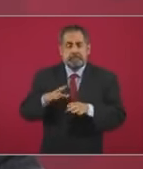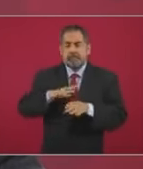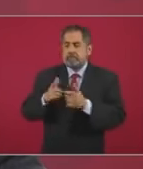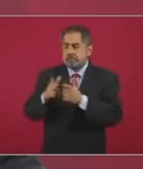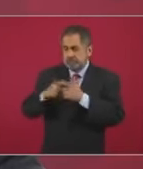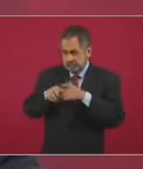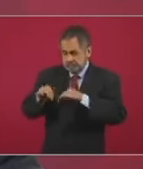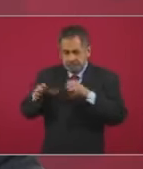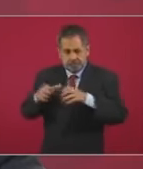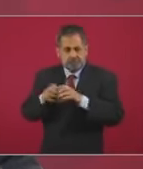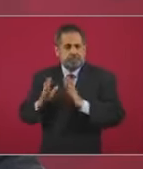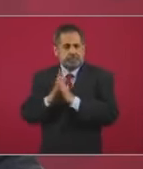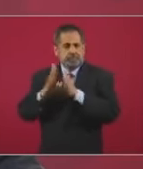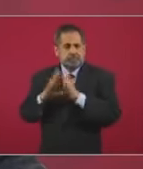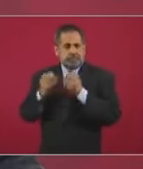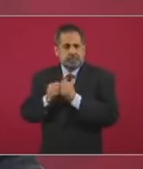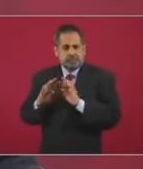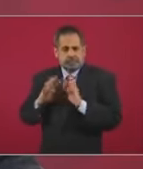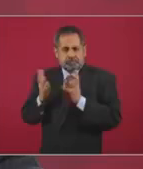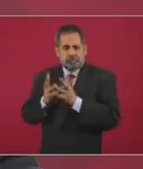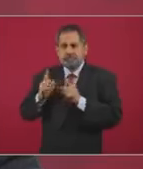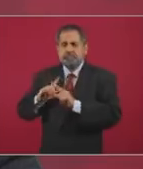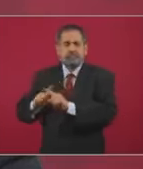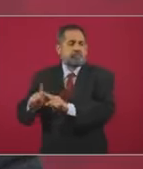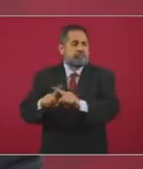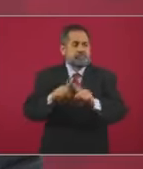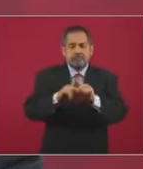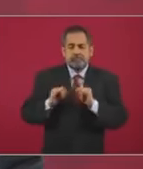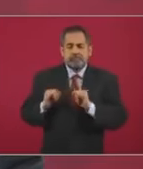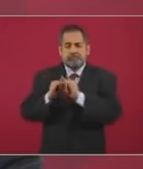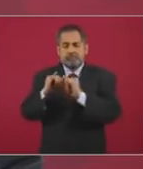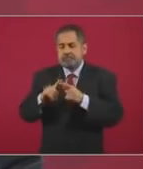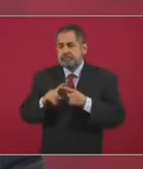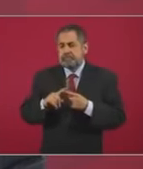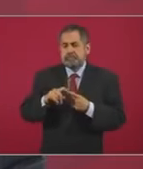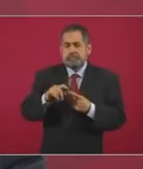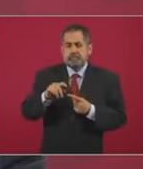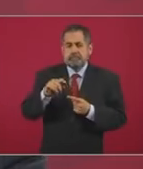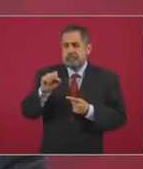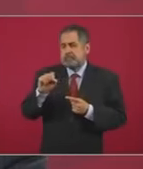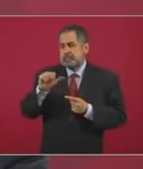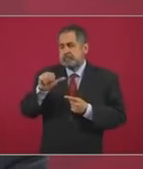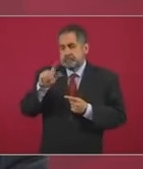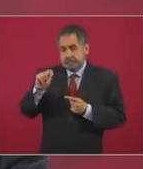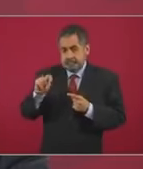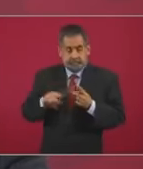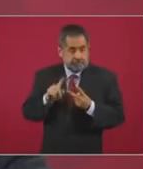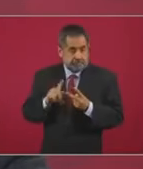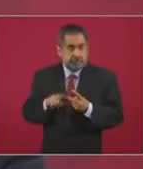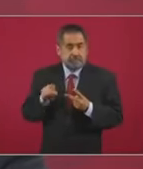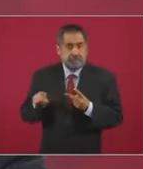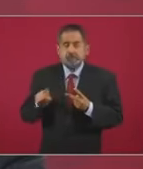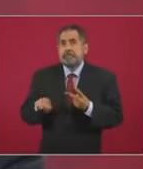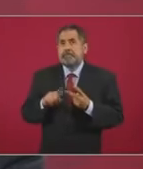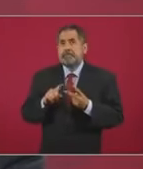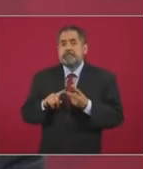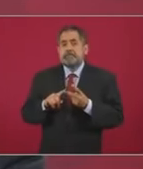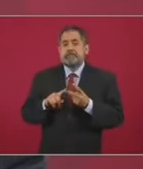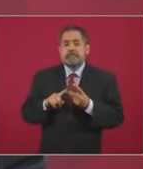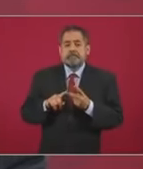trabajo en el que participan múltiples dependencias, participa el SAT, el Sistema de Administración Tributaria,